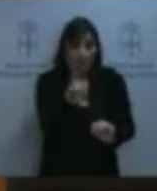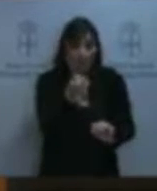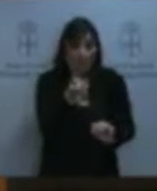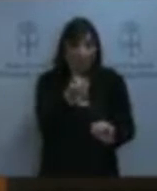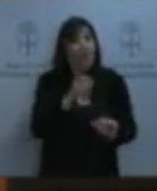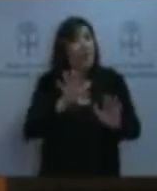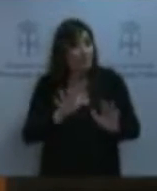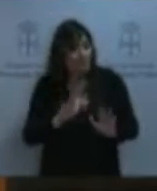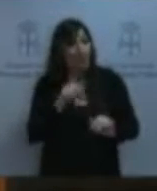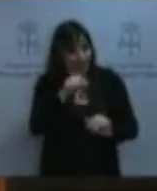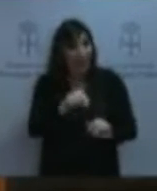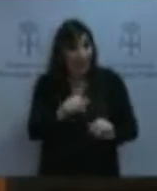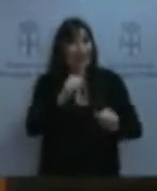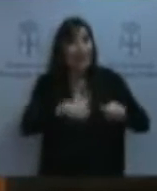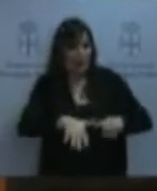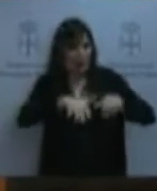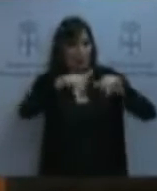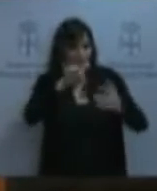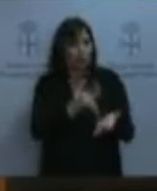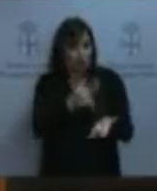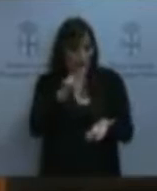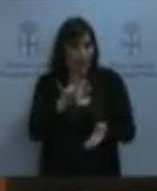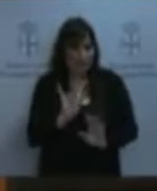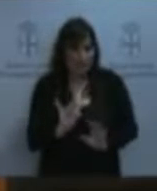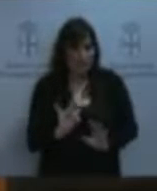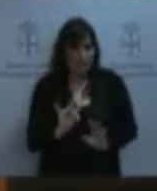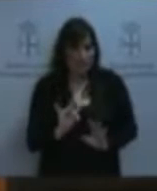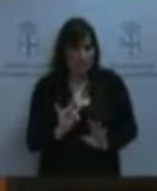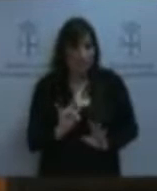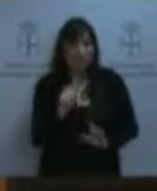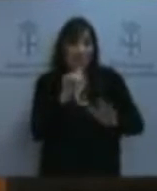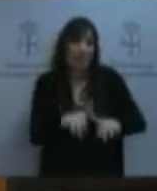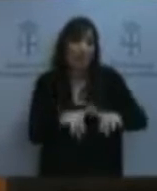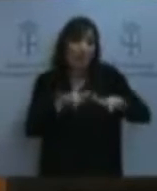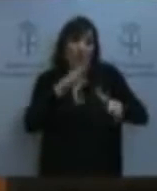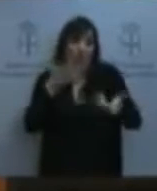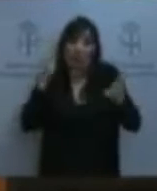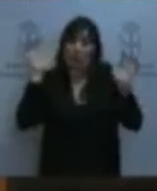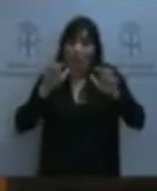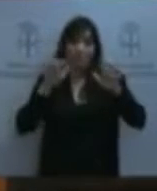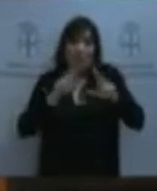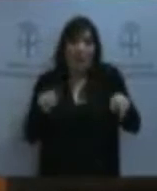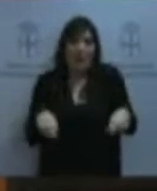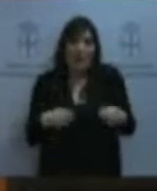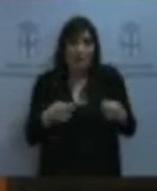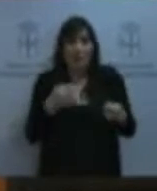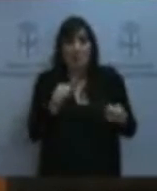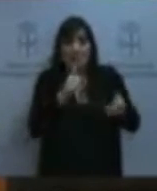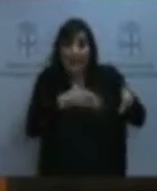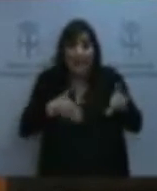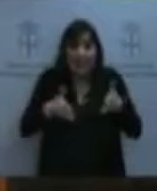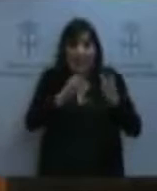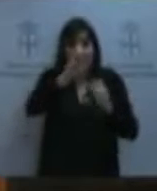una inundación por causas naturales y la crecida del río Piles coincidiendo con una marea alta